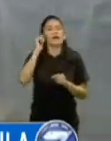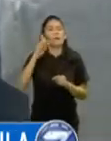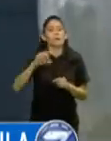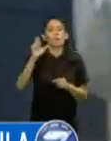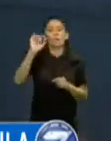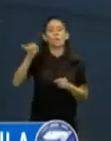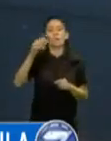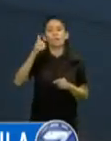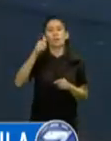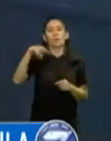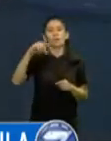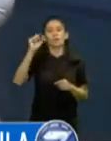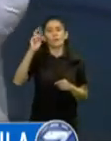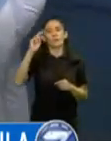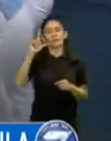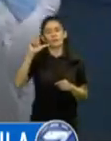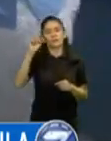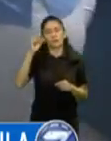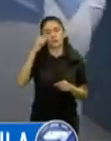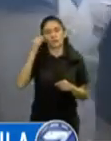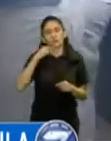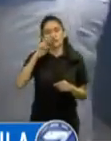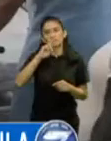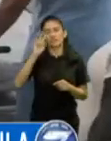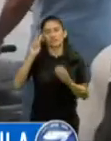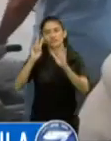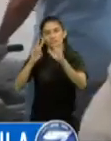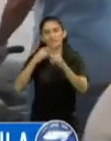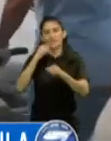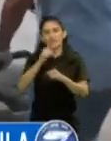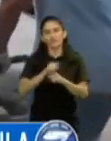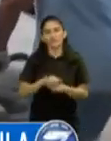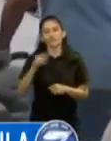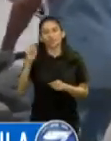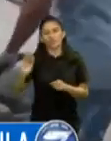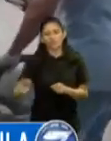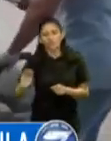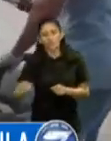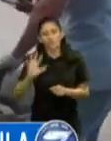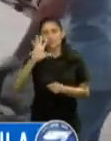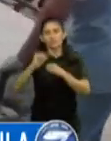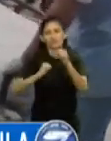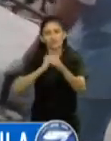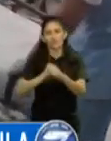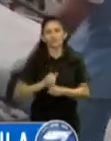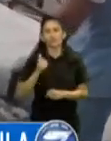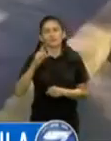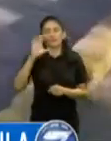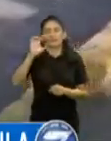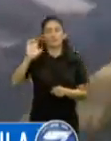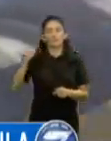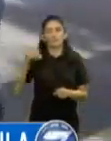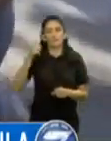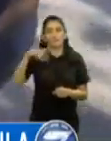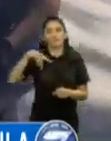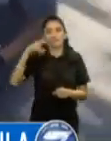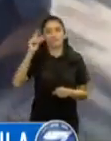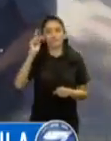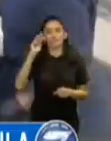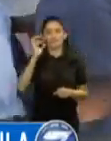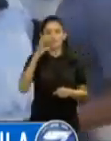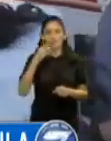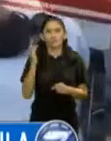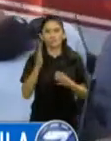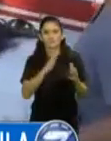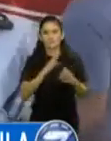de 27, Mirna Yanet Mateo Gregorio, de 5 años, Alejandro Pérez López, de 47, Isaías Pérez